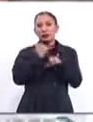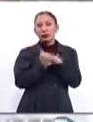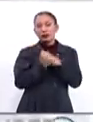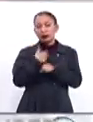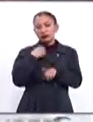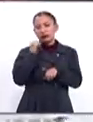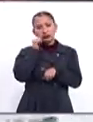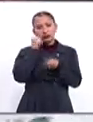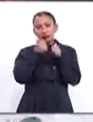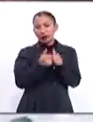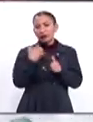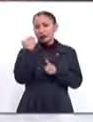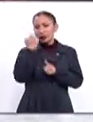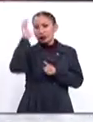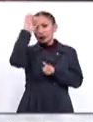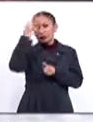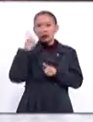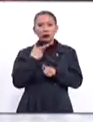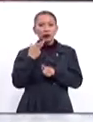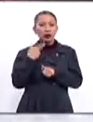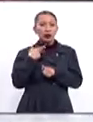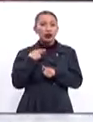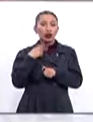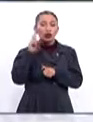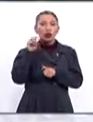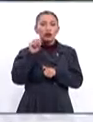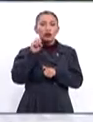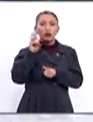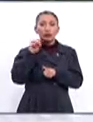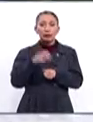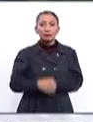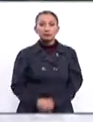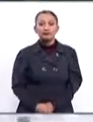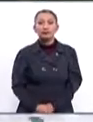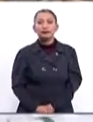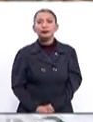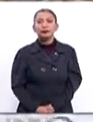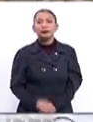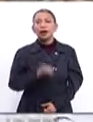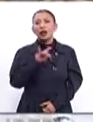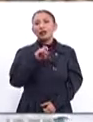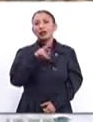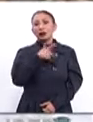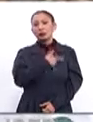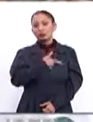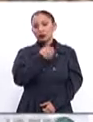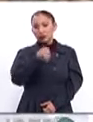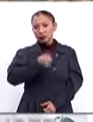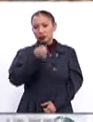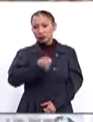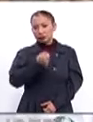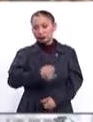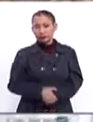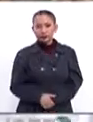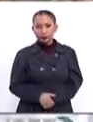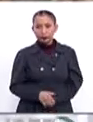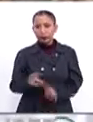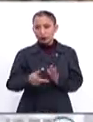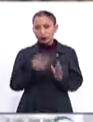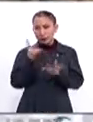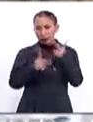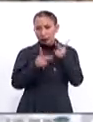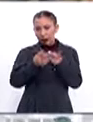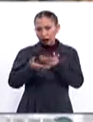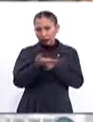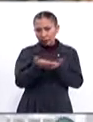investigador de tiempo completo de la Facultad de Ciencias Políticas de la Universidad Nacional Autónoma de México? Javier, qué gusto saludarte, es un placer volver a